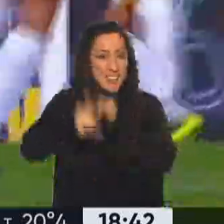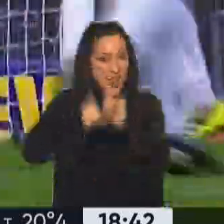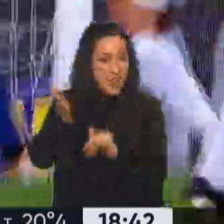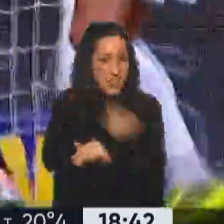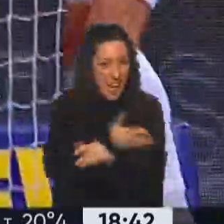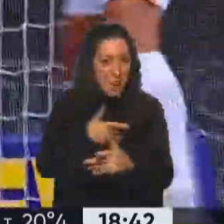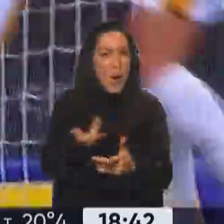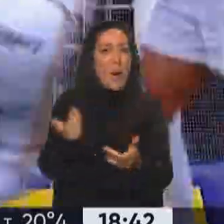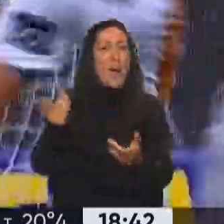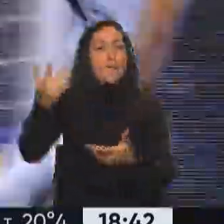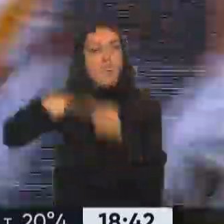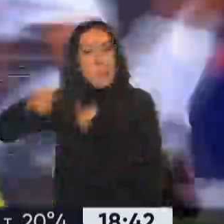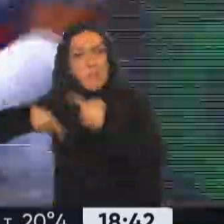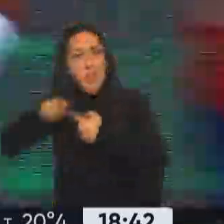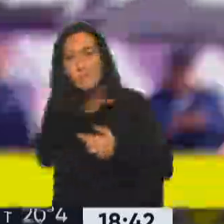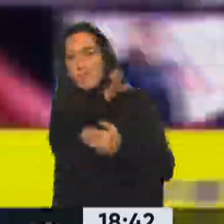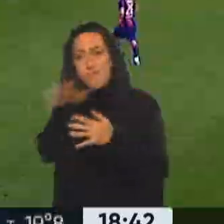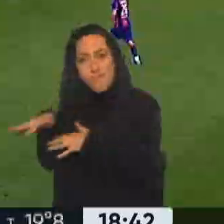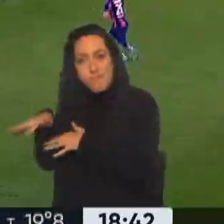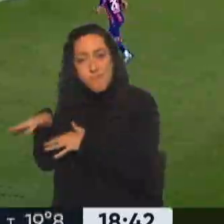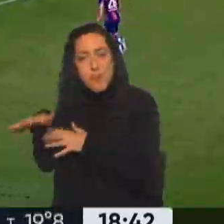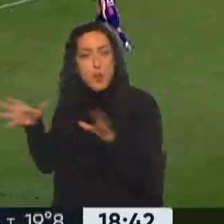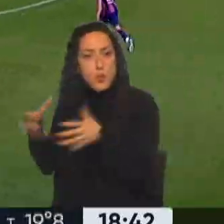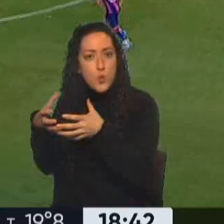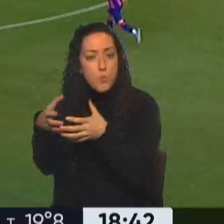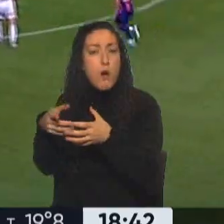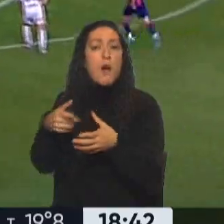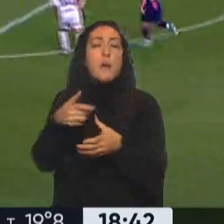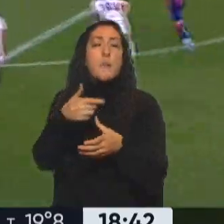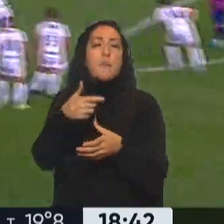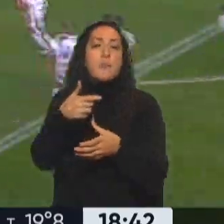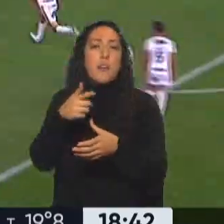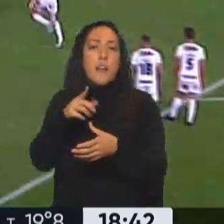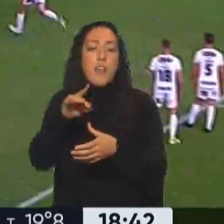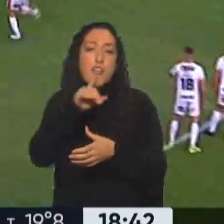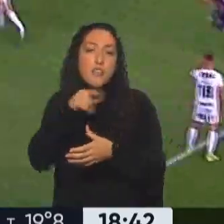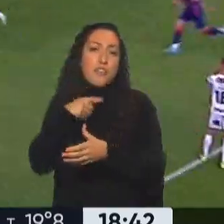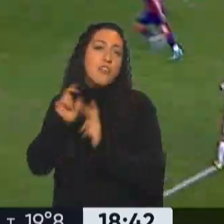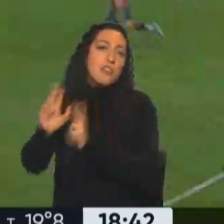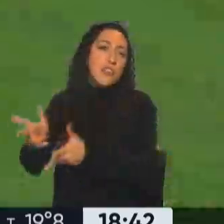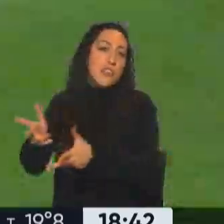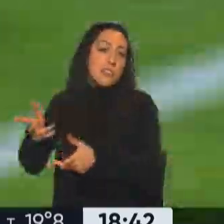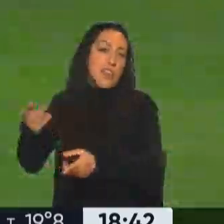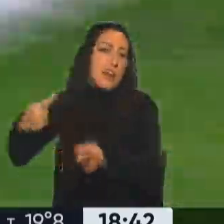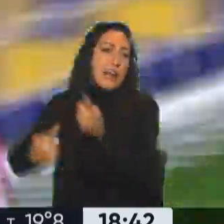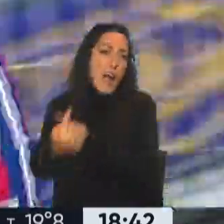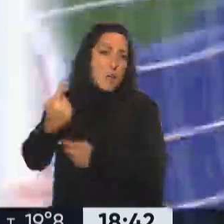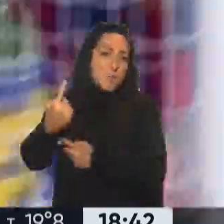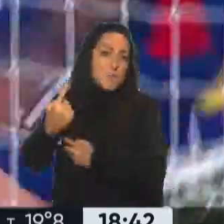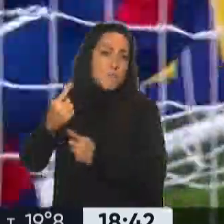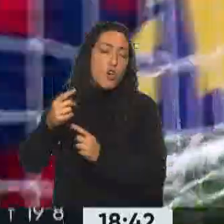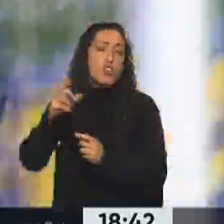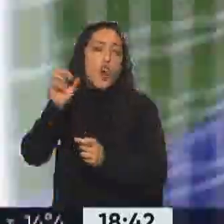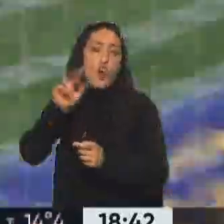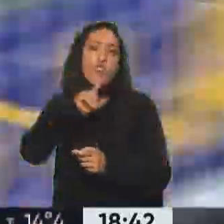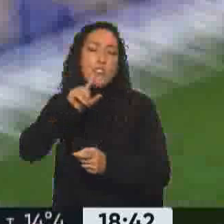a vestuarios. Evidentemente, Rubén Darín Súa, el gallego, dijo, señores, además de los cambios, uno fue Ortigosa,